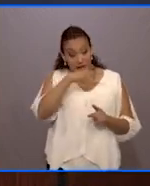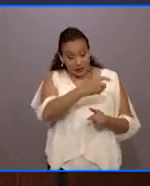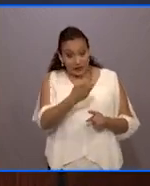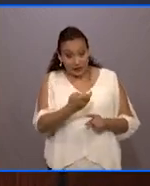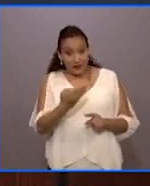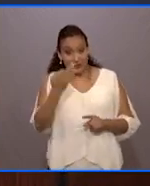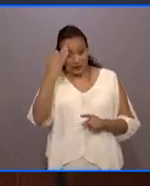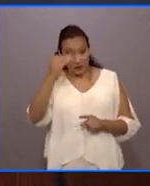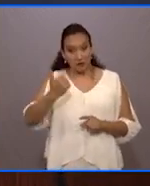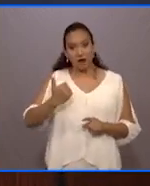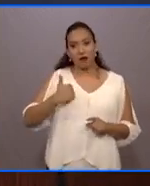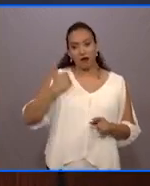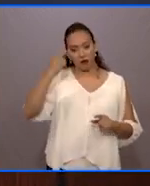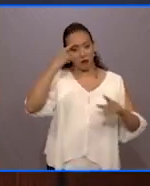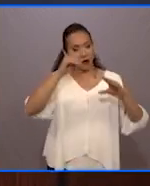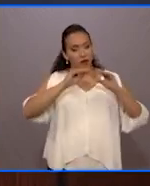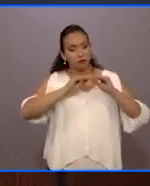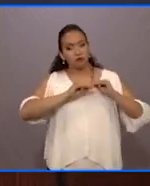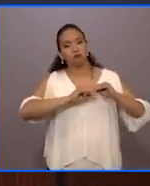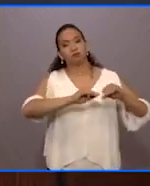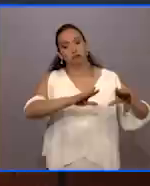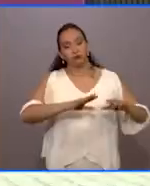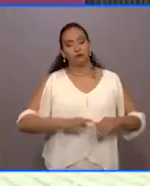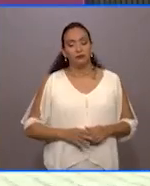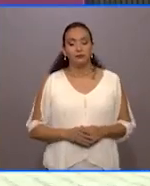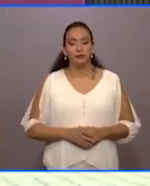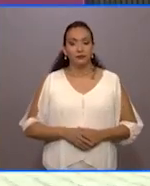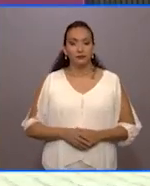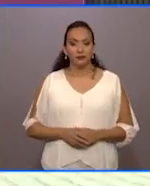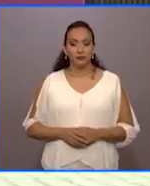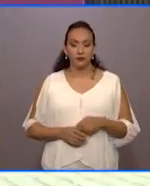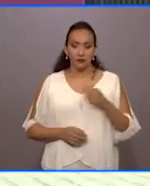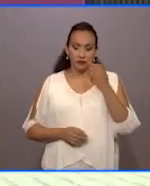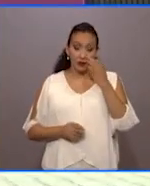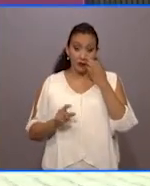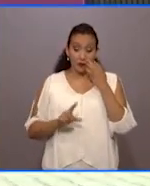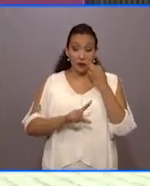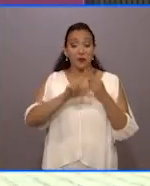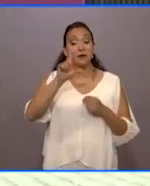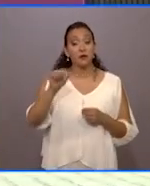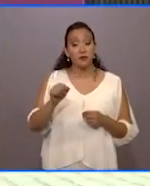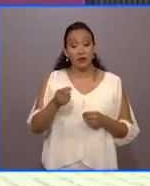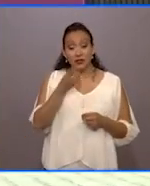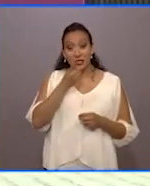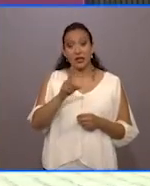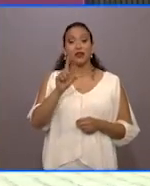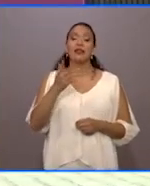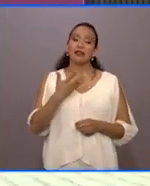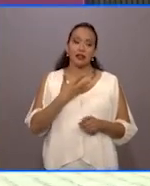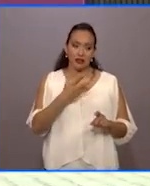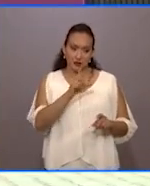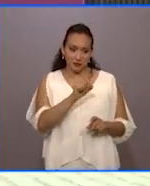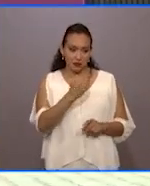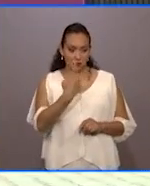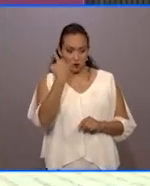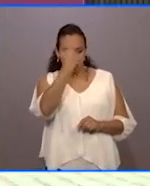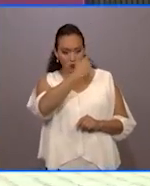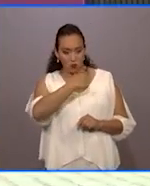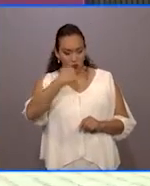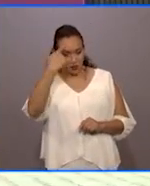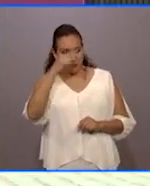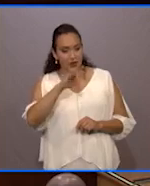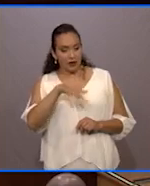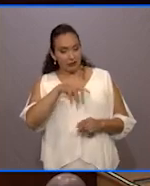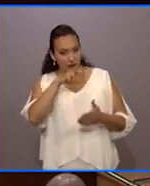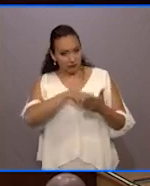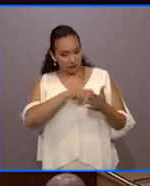pudiera hacer los ajustes correspondientes. Al final se otorgó un plazo de 24 horas al INE para modificar el